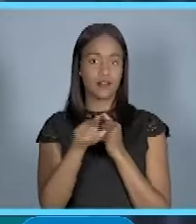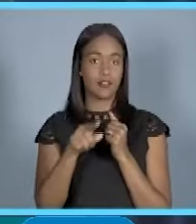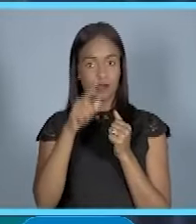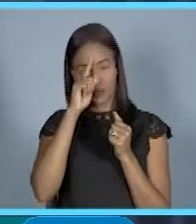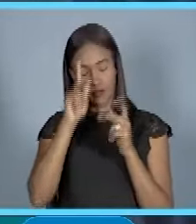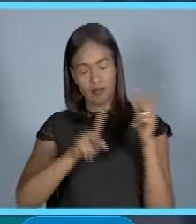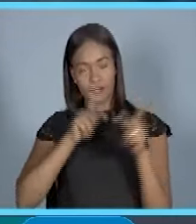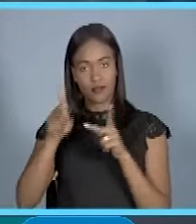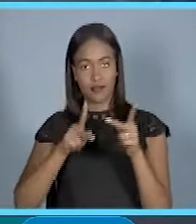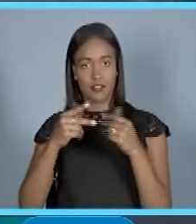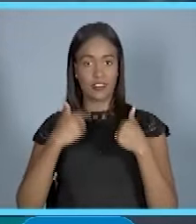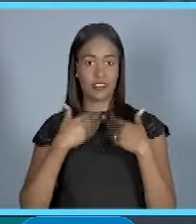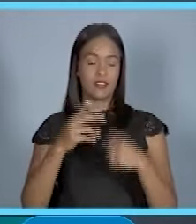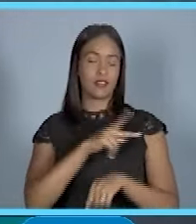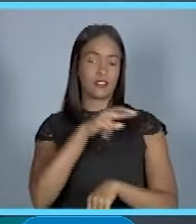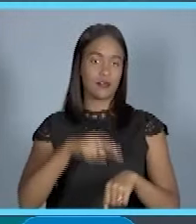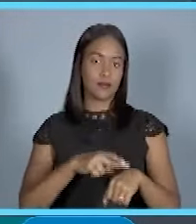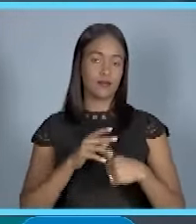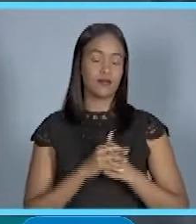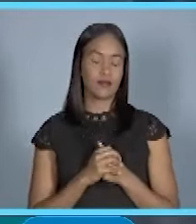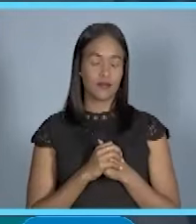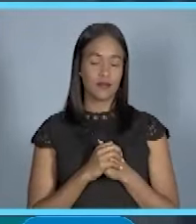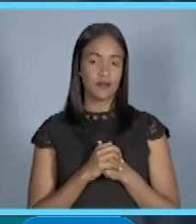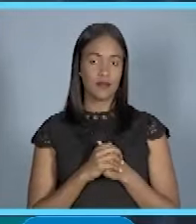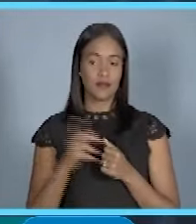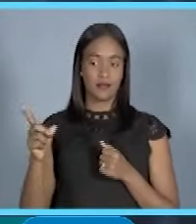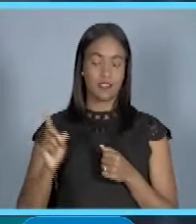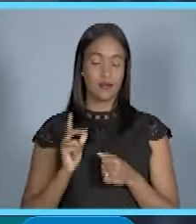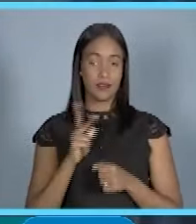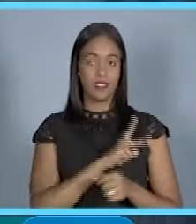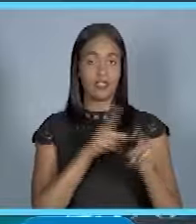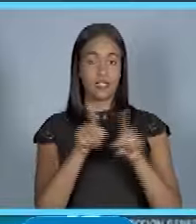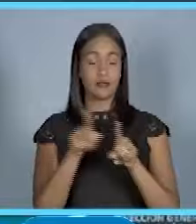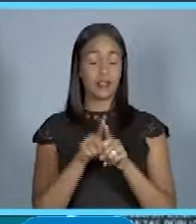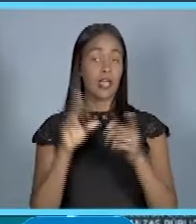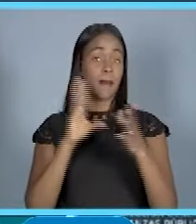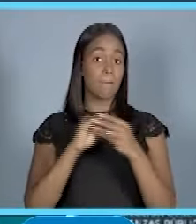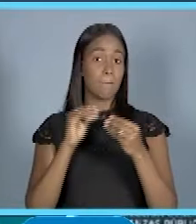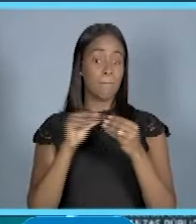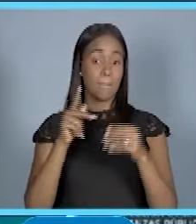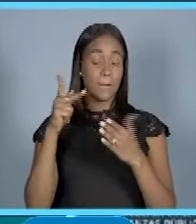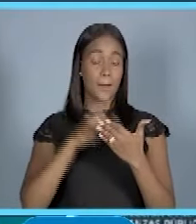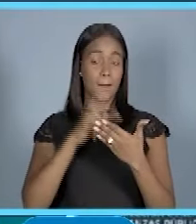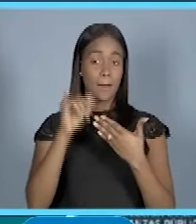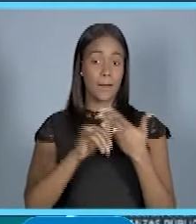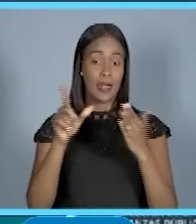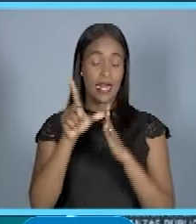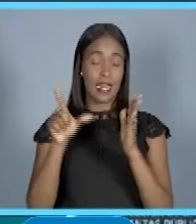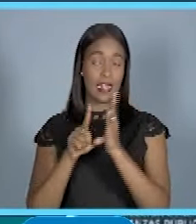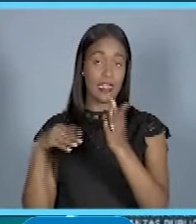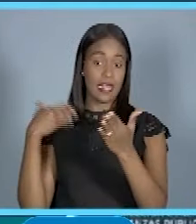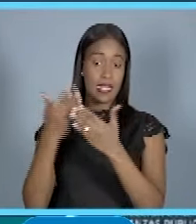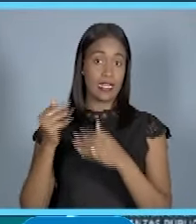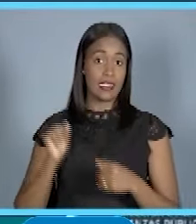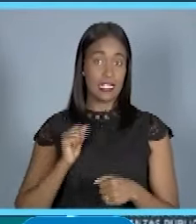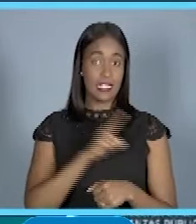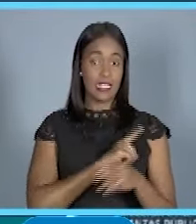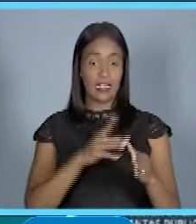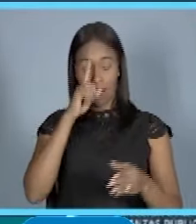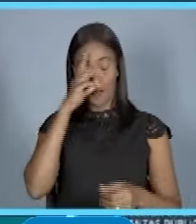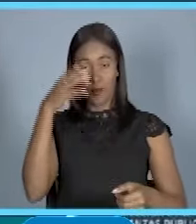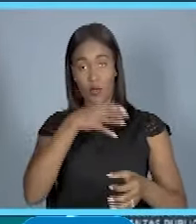los ciudadanos de esta región. El legislador también criticó que los proyectos de ley que llegan al Senado por el